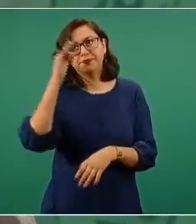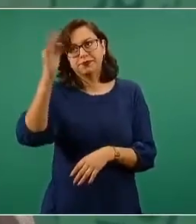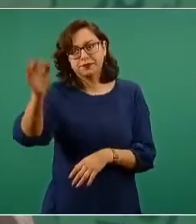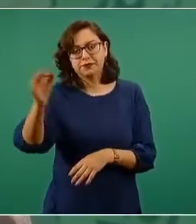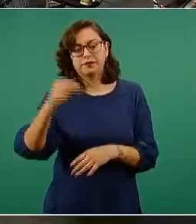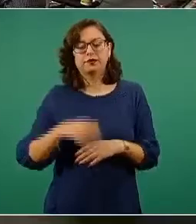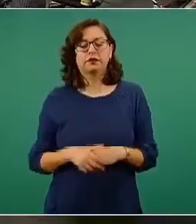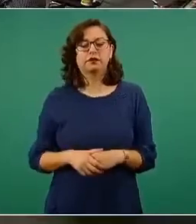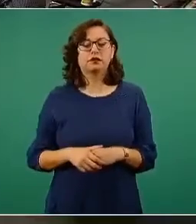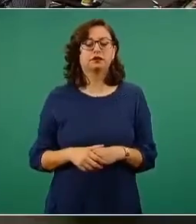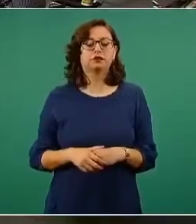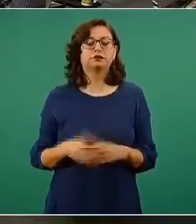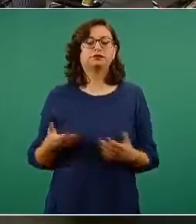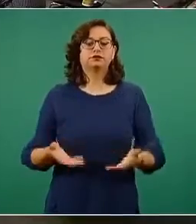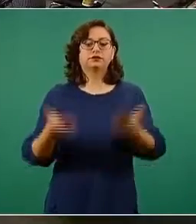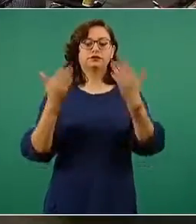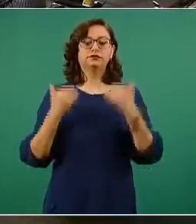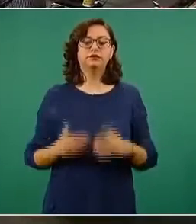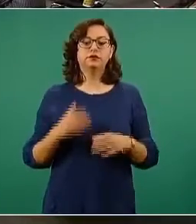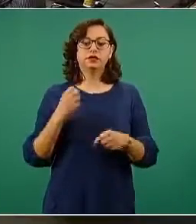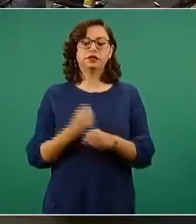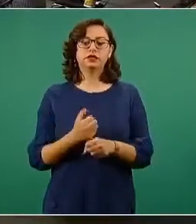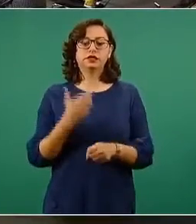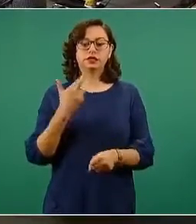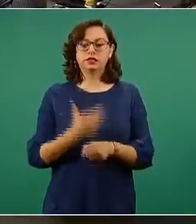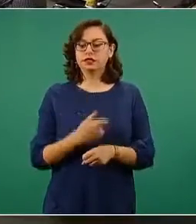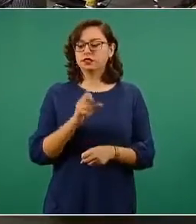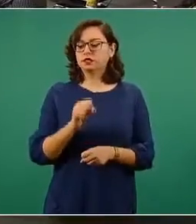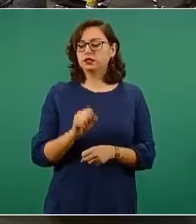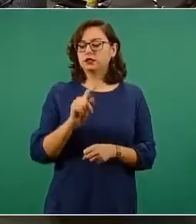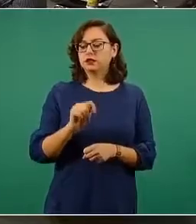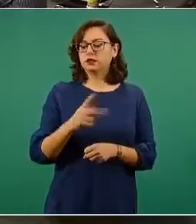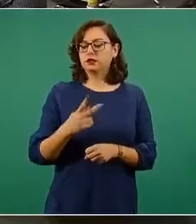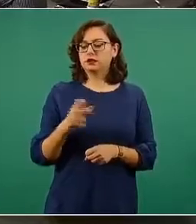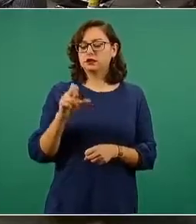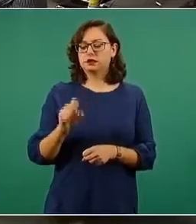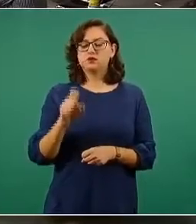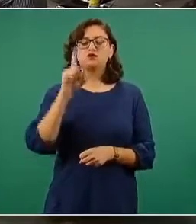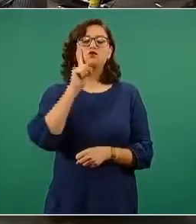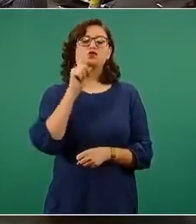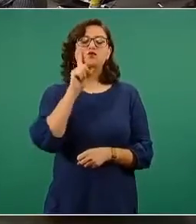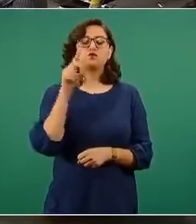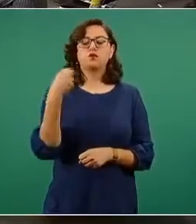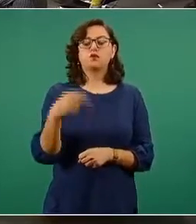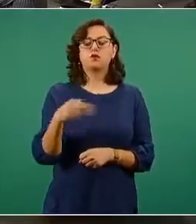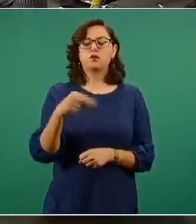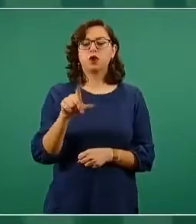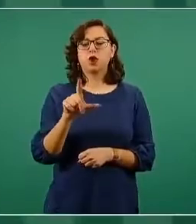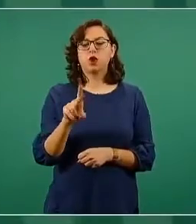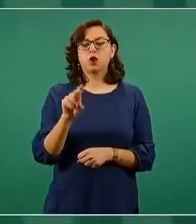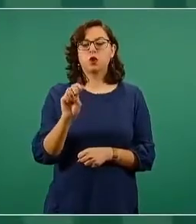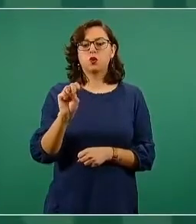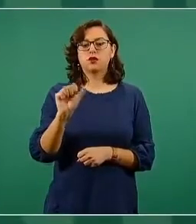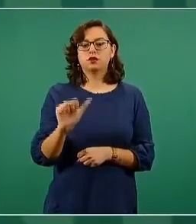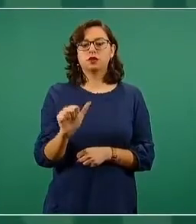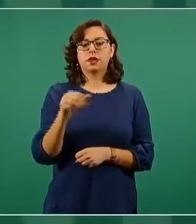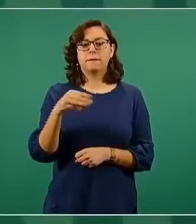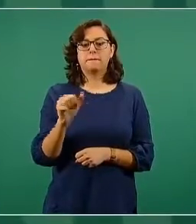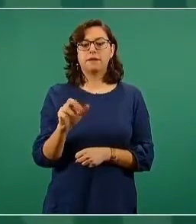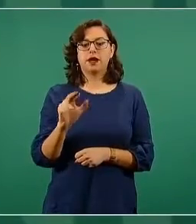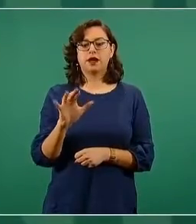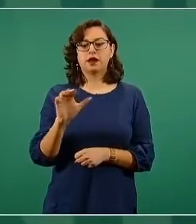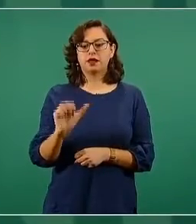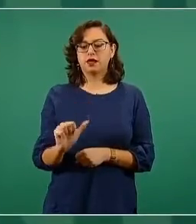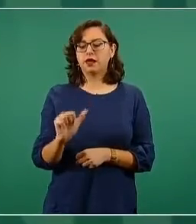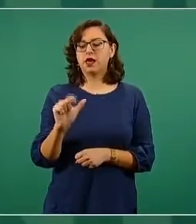a la secretaria del Trabajo, Luisa María Alcalde, que nos exponga